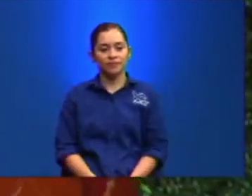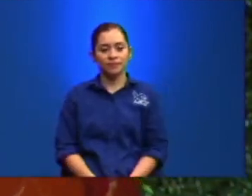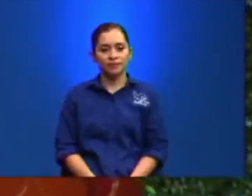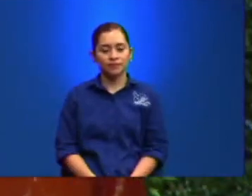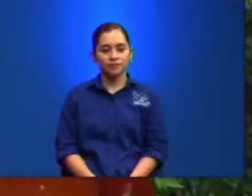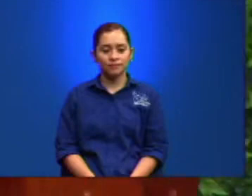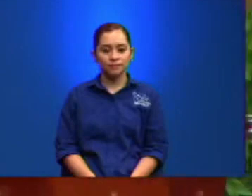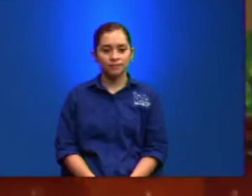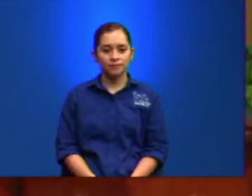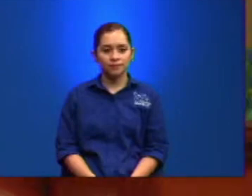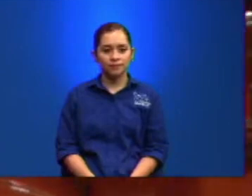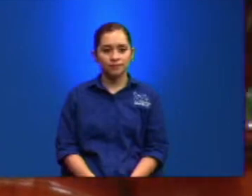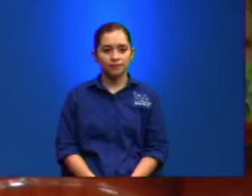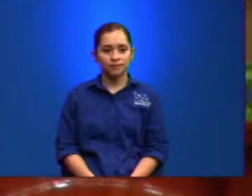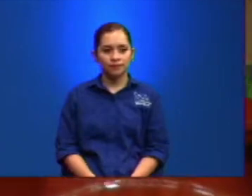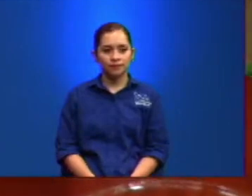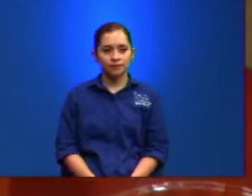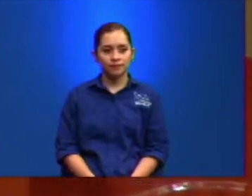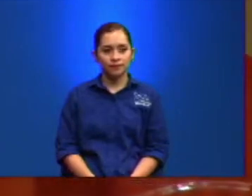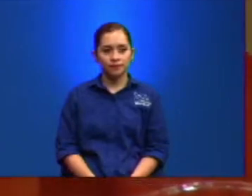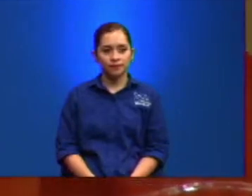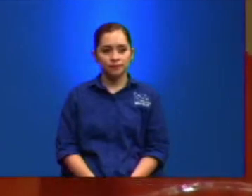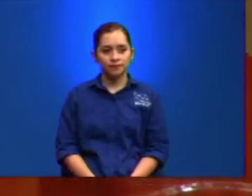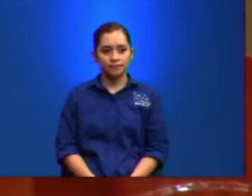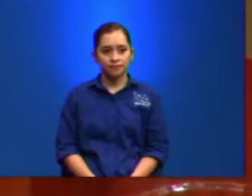señor señor señor